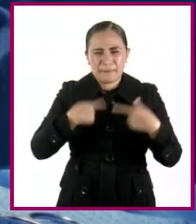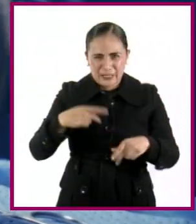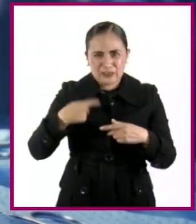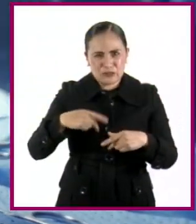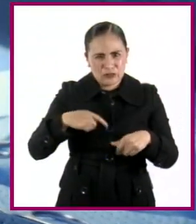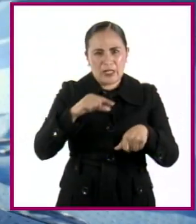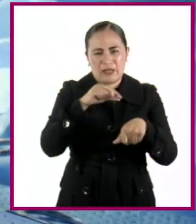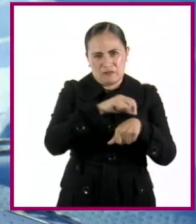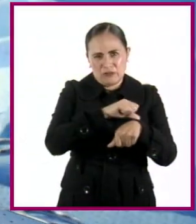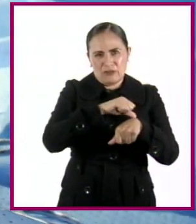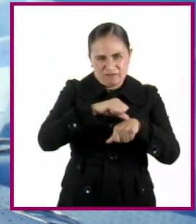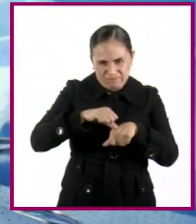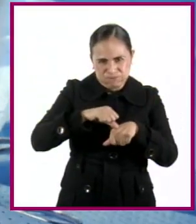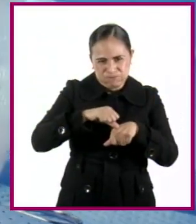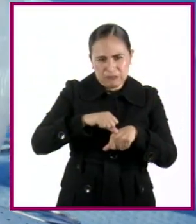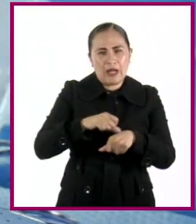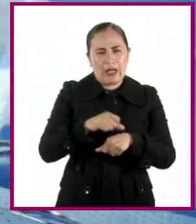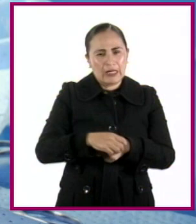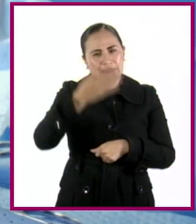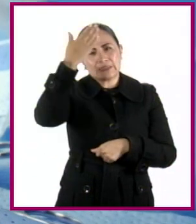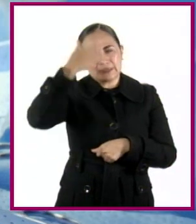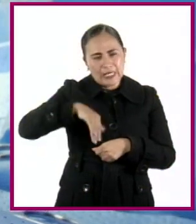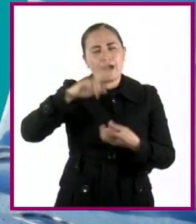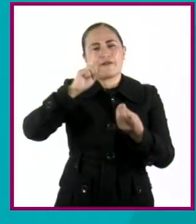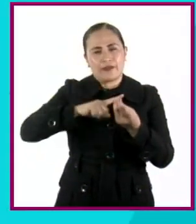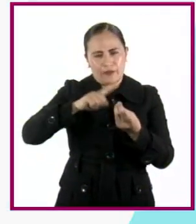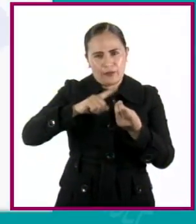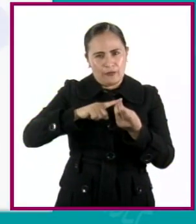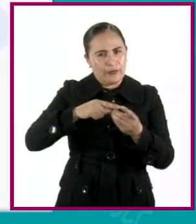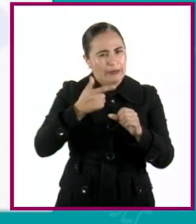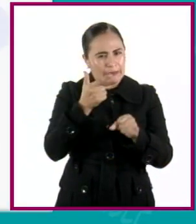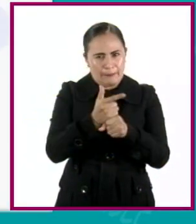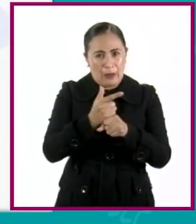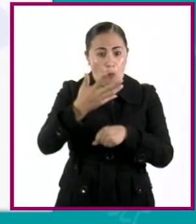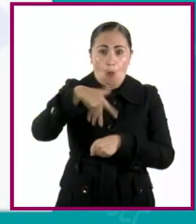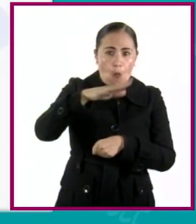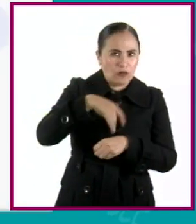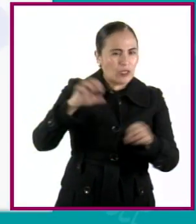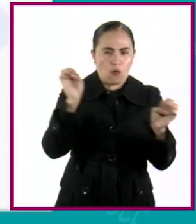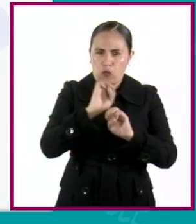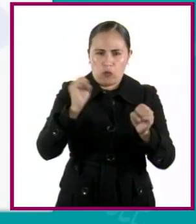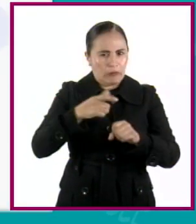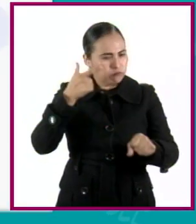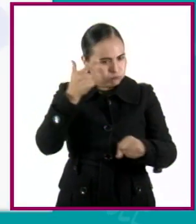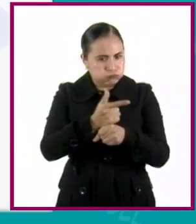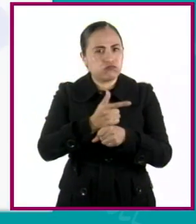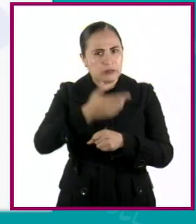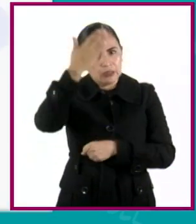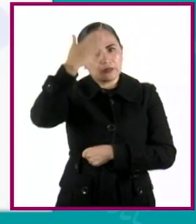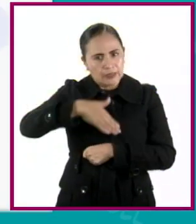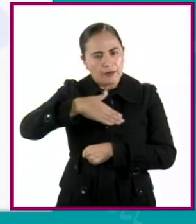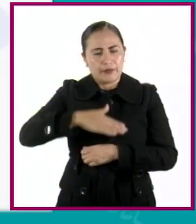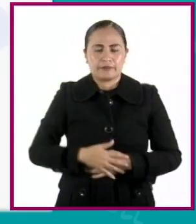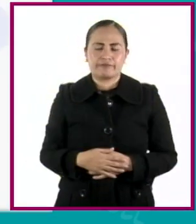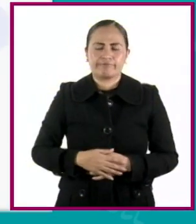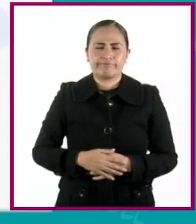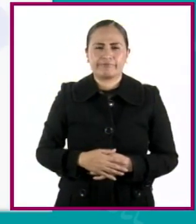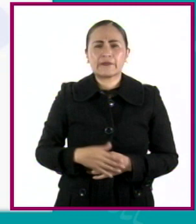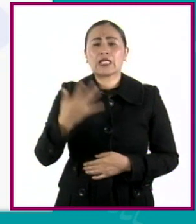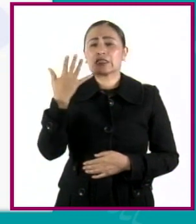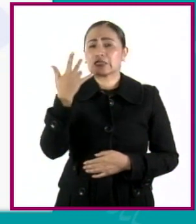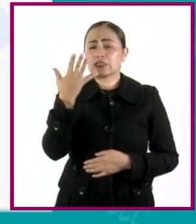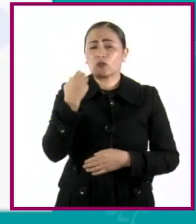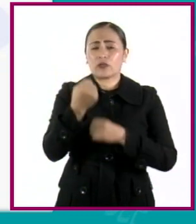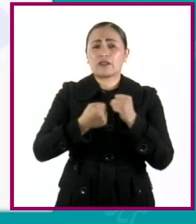neurocirujano sepa el lugar exacto donde debe intervenir quirúrgicamente. En biología en general, los últimos 50 años fue